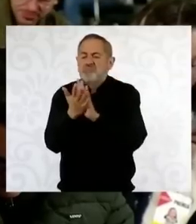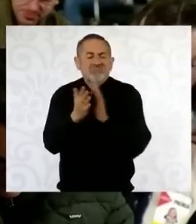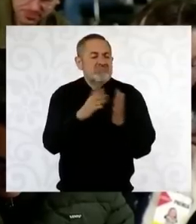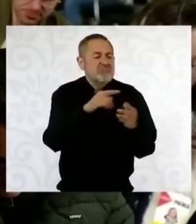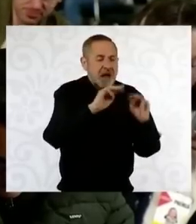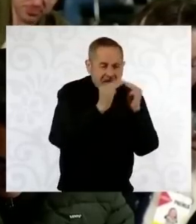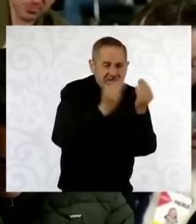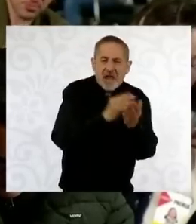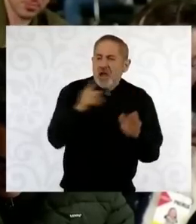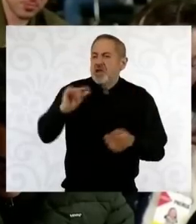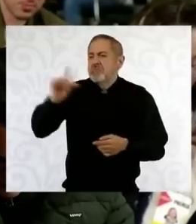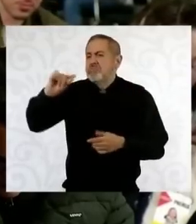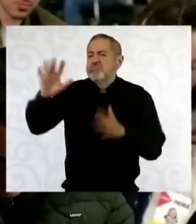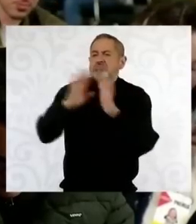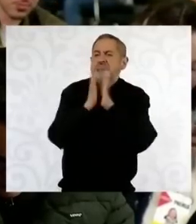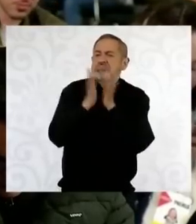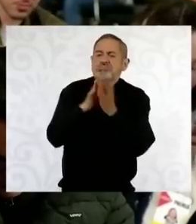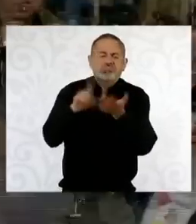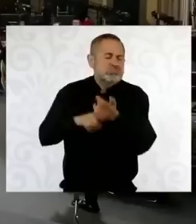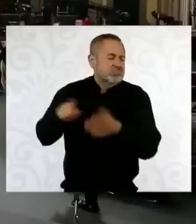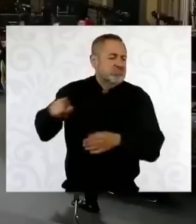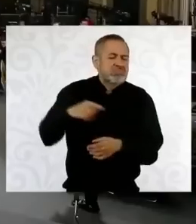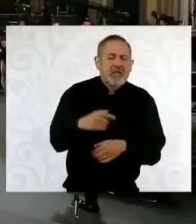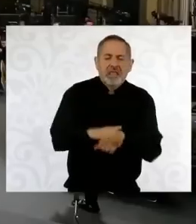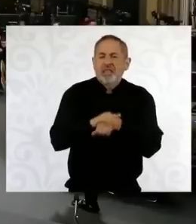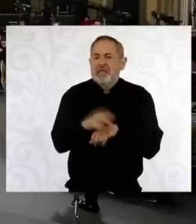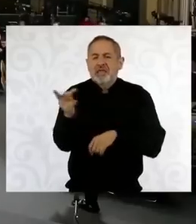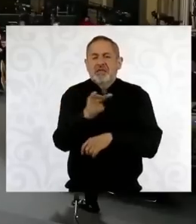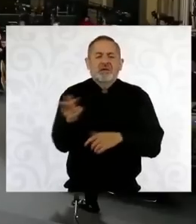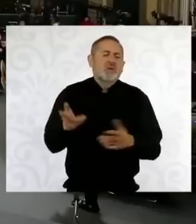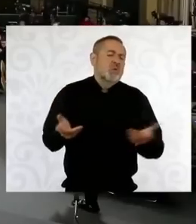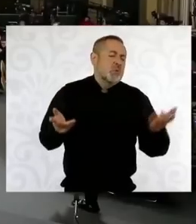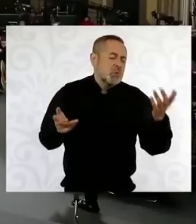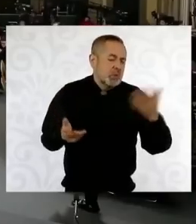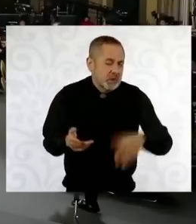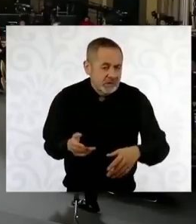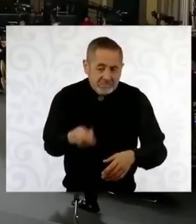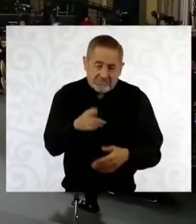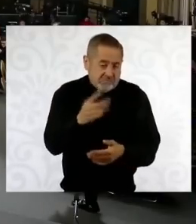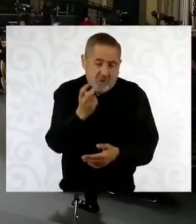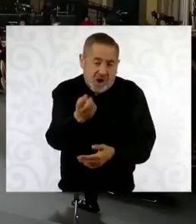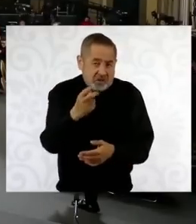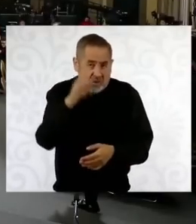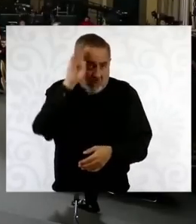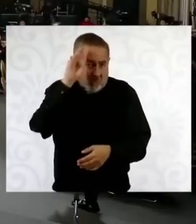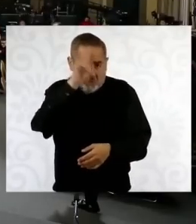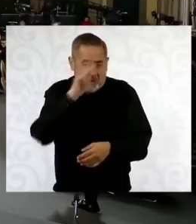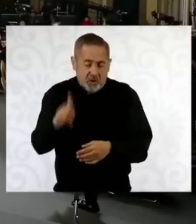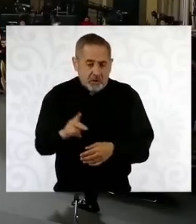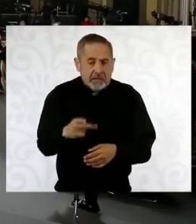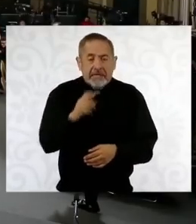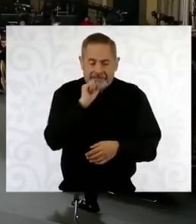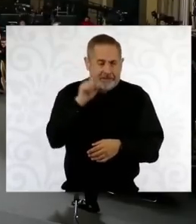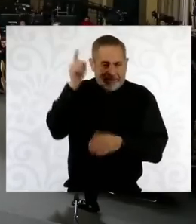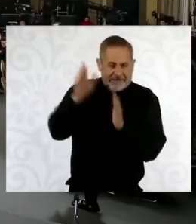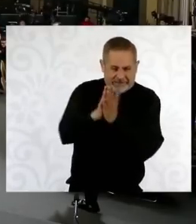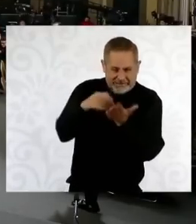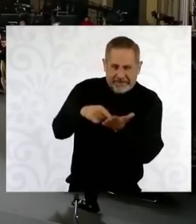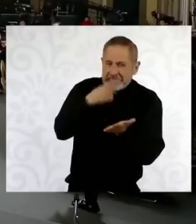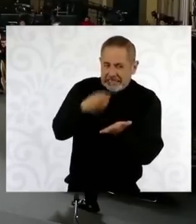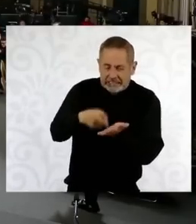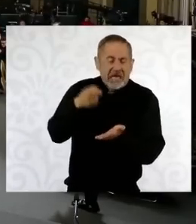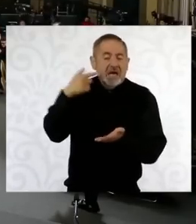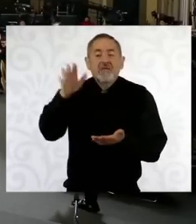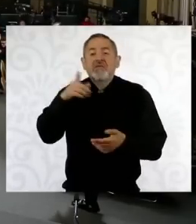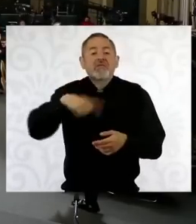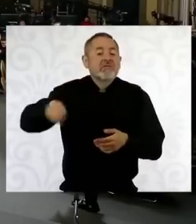de algunos o de ciertos niveles con la delincuencia. Sin embargo, también lo que mencionan es que lo que influye en el tema de la democracia